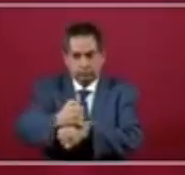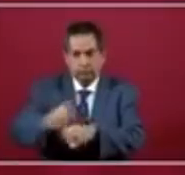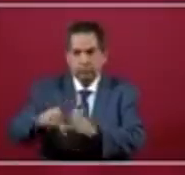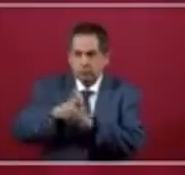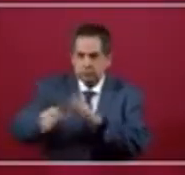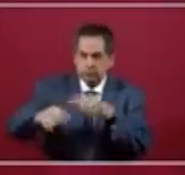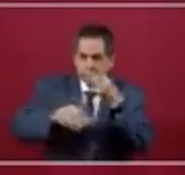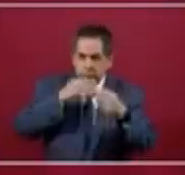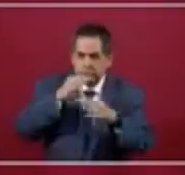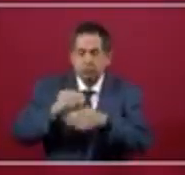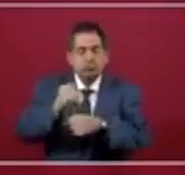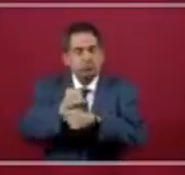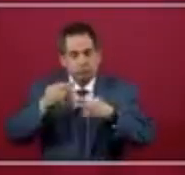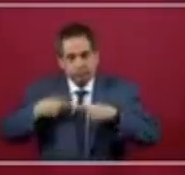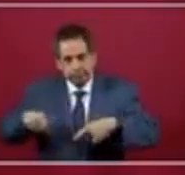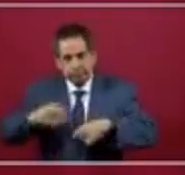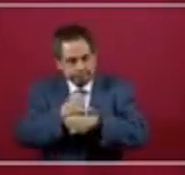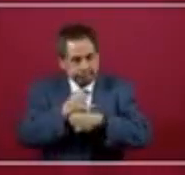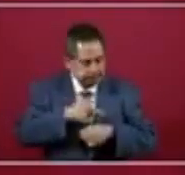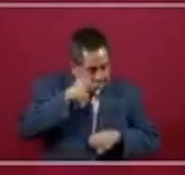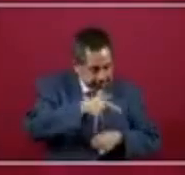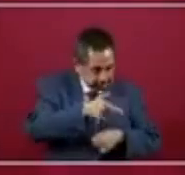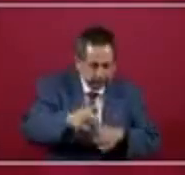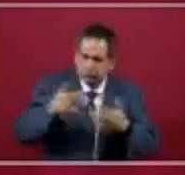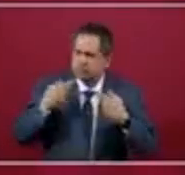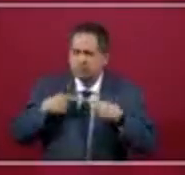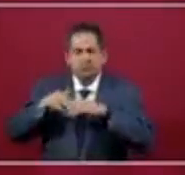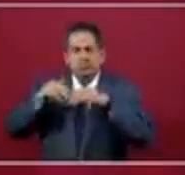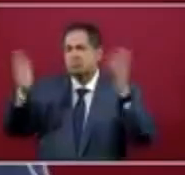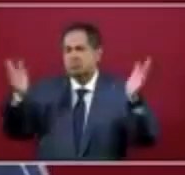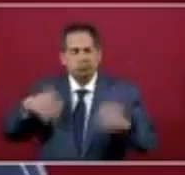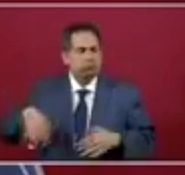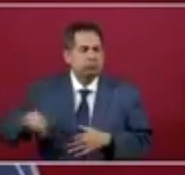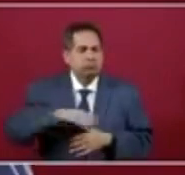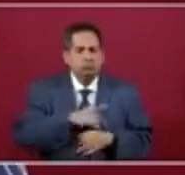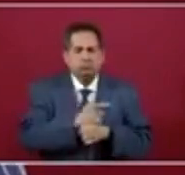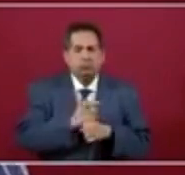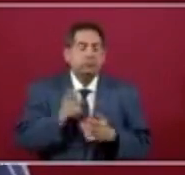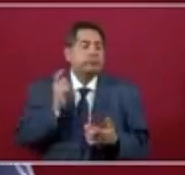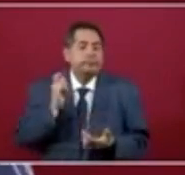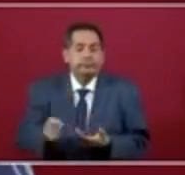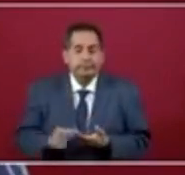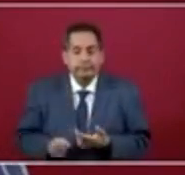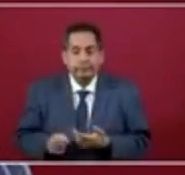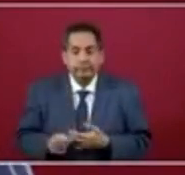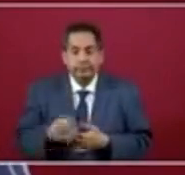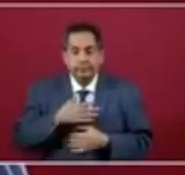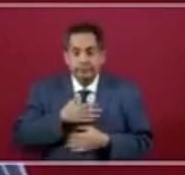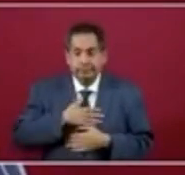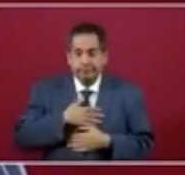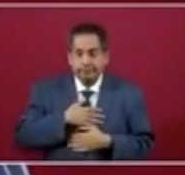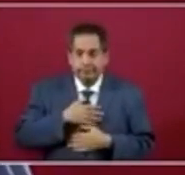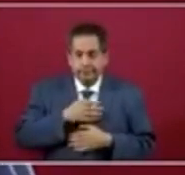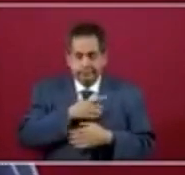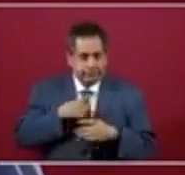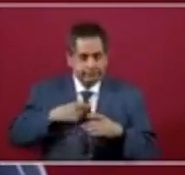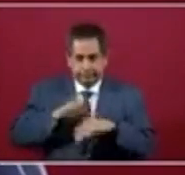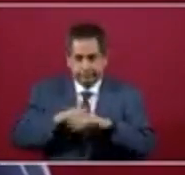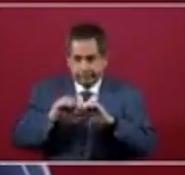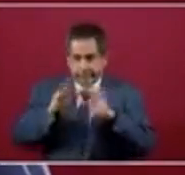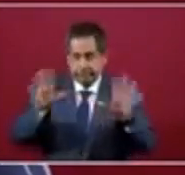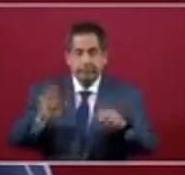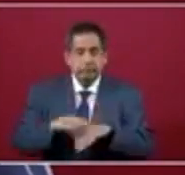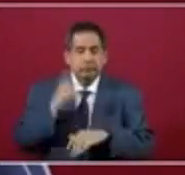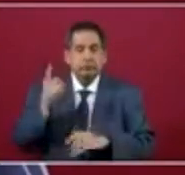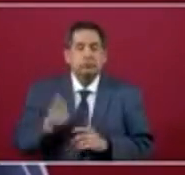a ustedes, investigadores, público en general. Perdón, pero es que debemos de ser muy claros,